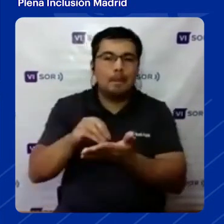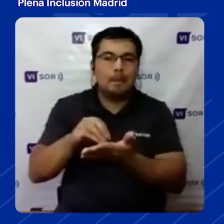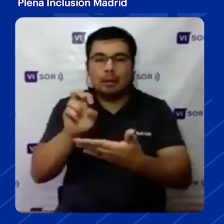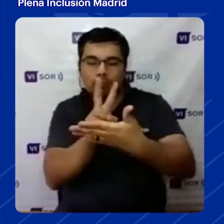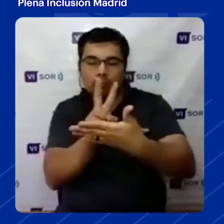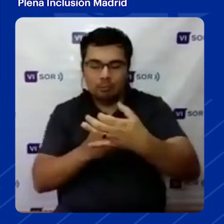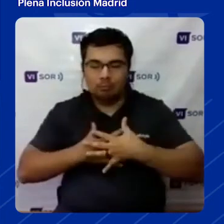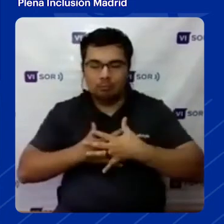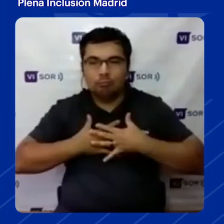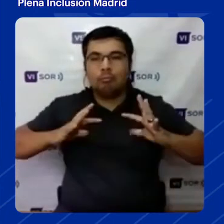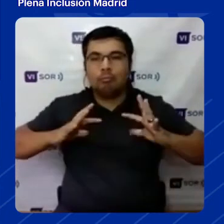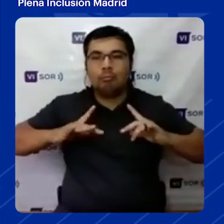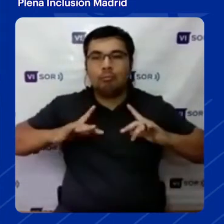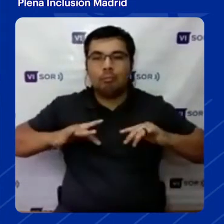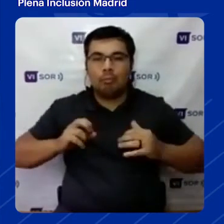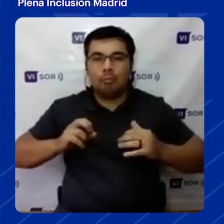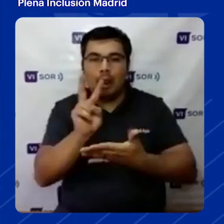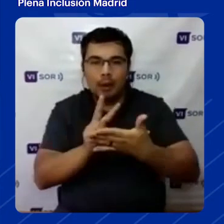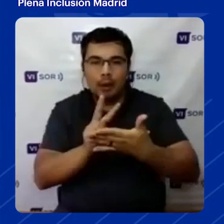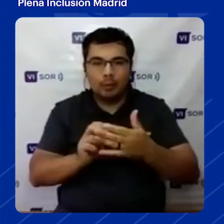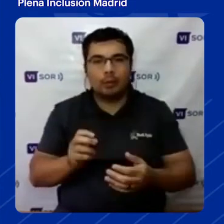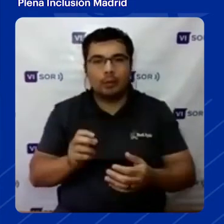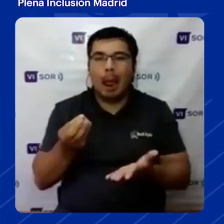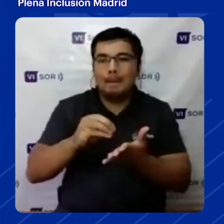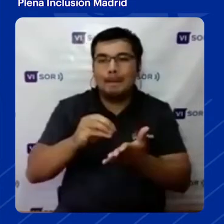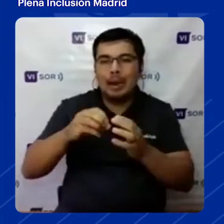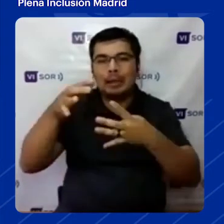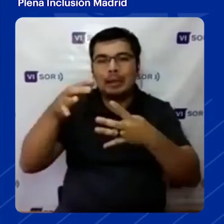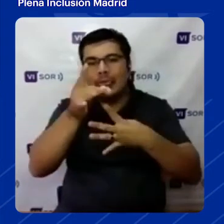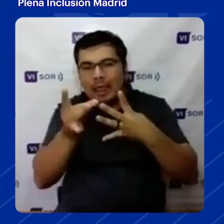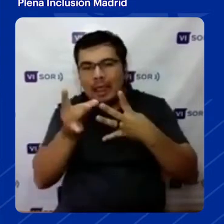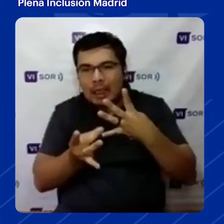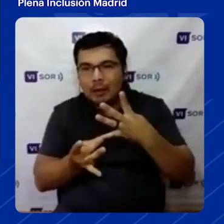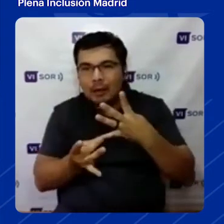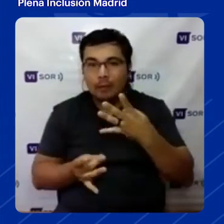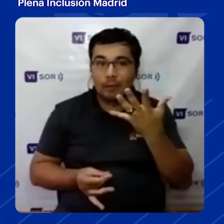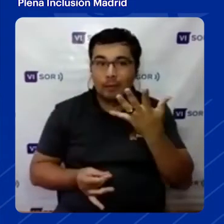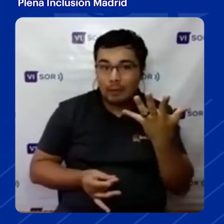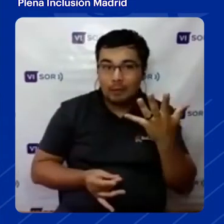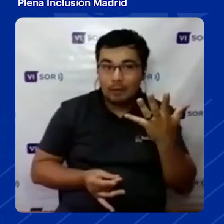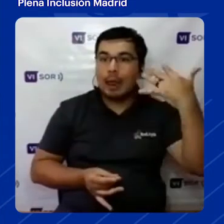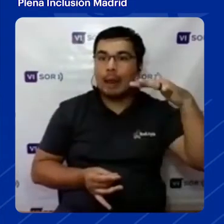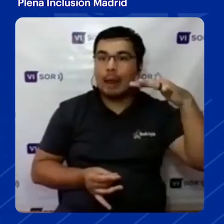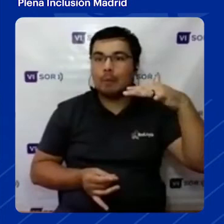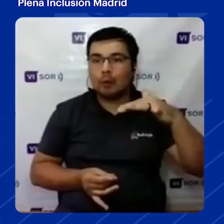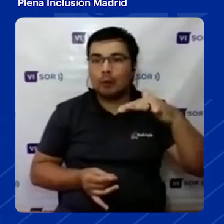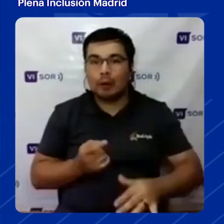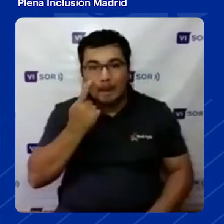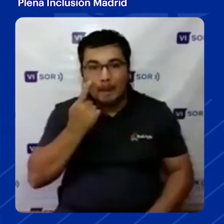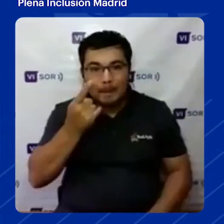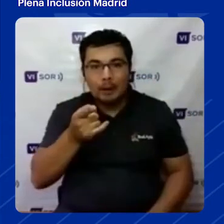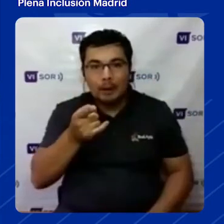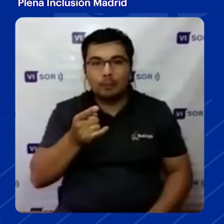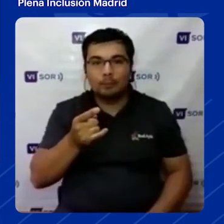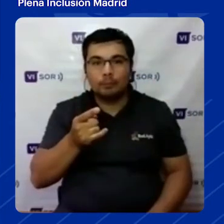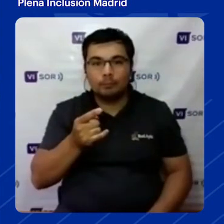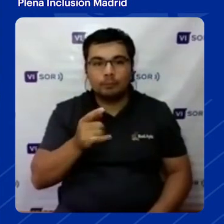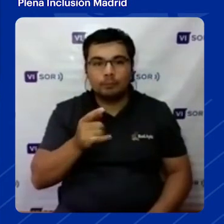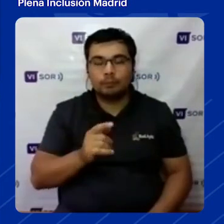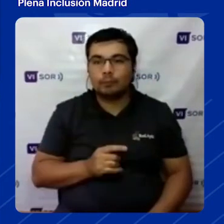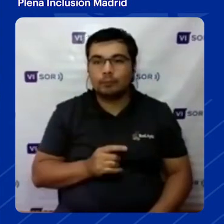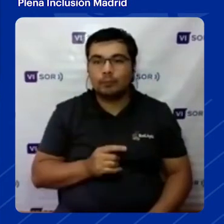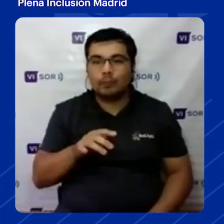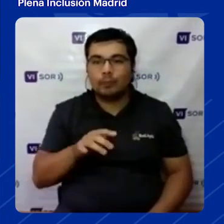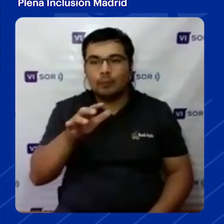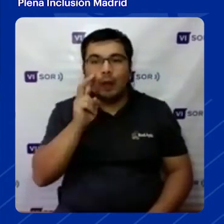etcétera, ¿no? Por lo tanto, es muy importante que observen la importancia de todo el conjunto